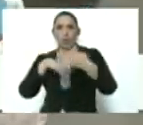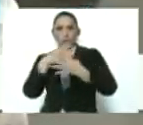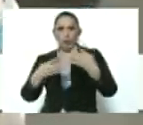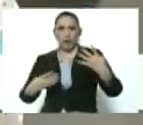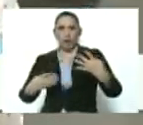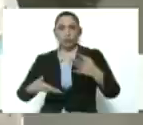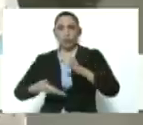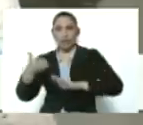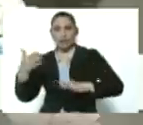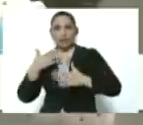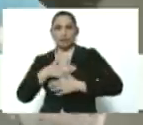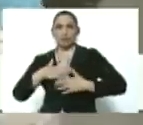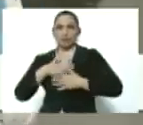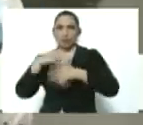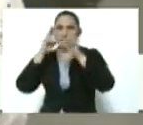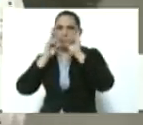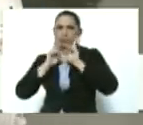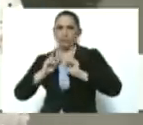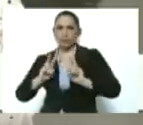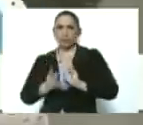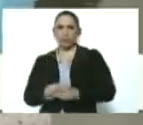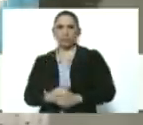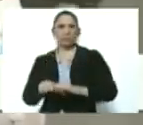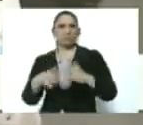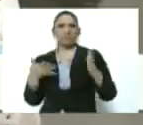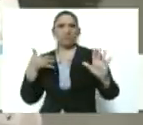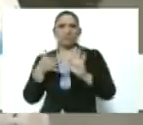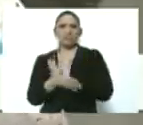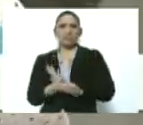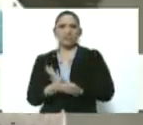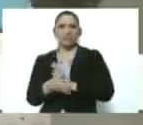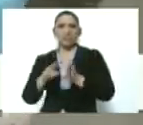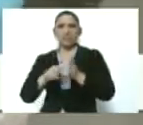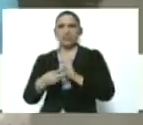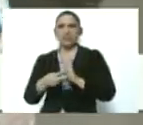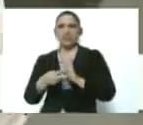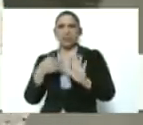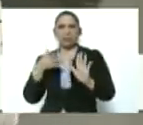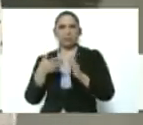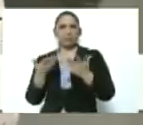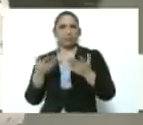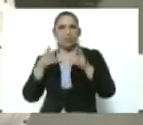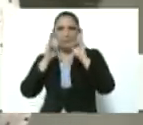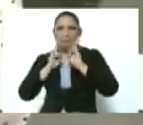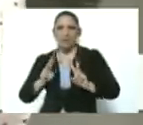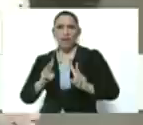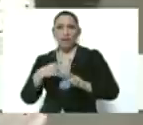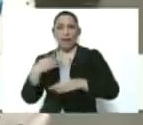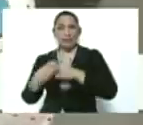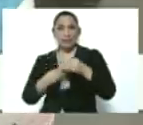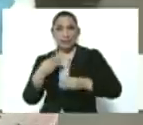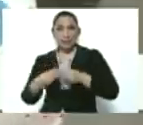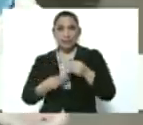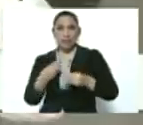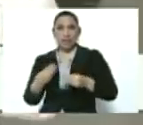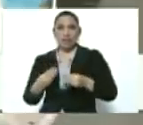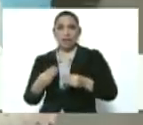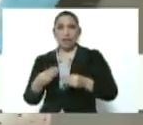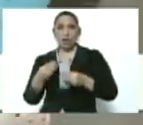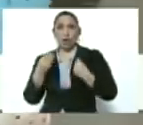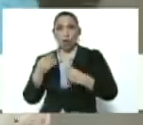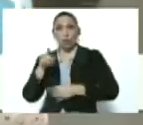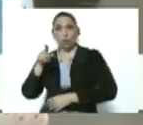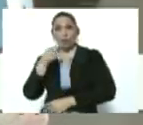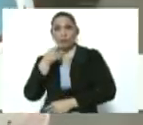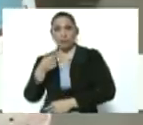la desinfección que significa desinfectar significa aplicar presidente como usted lo ha dicho